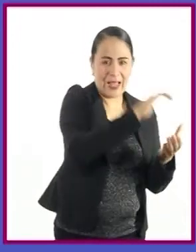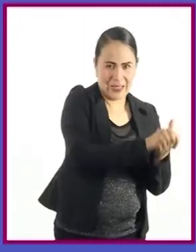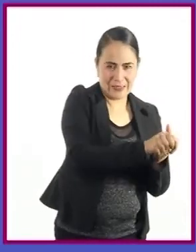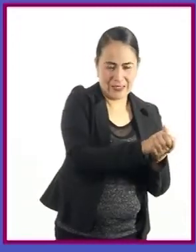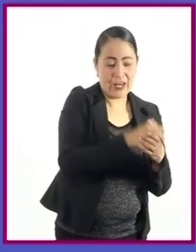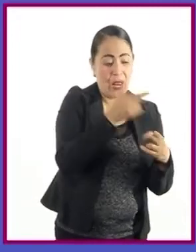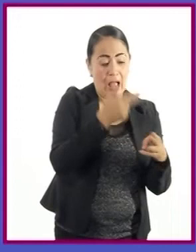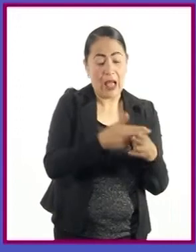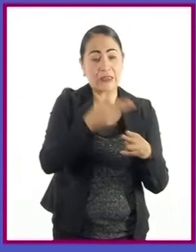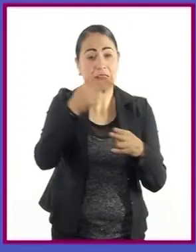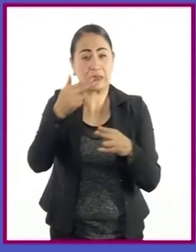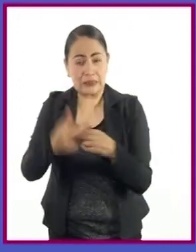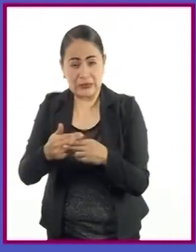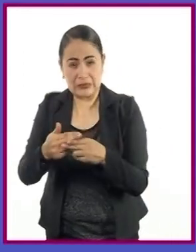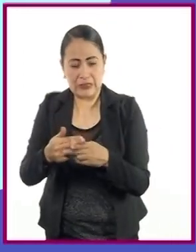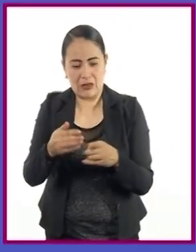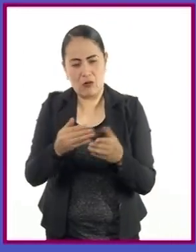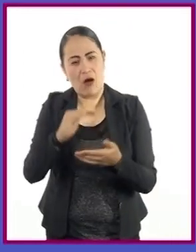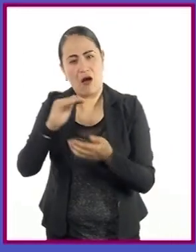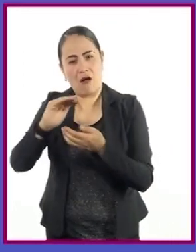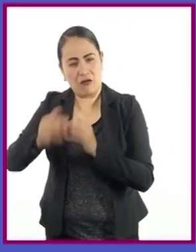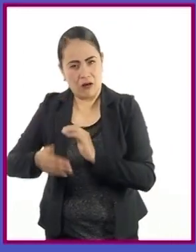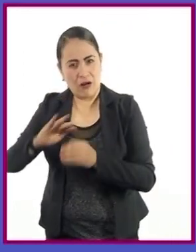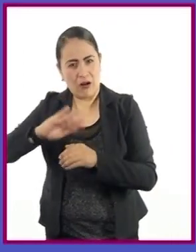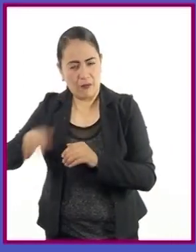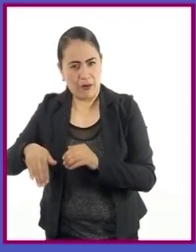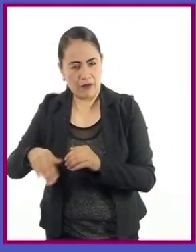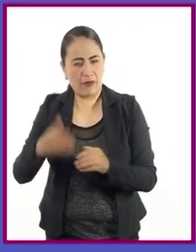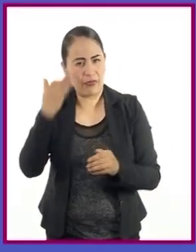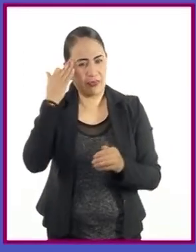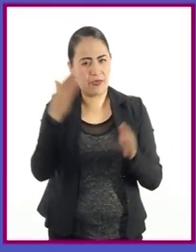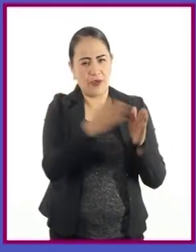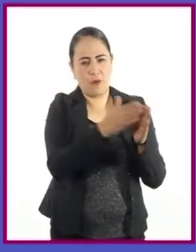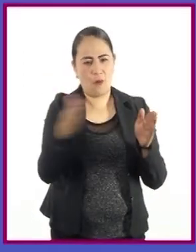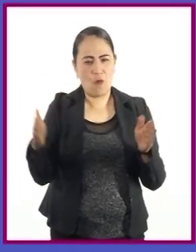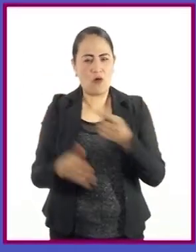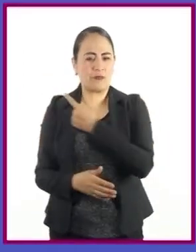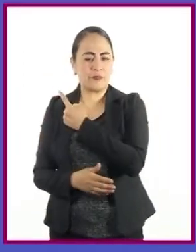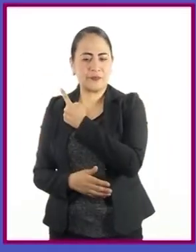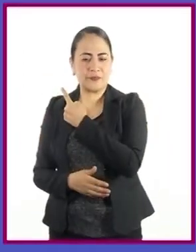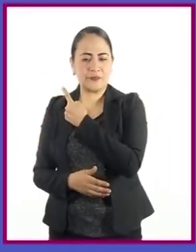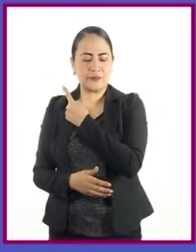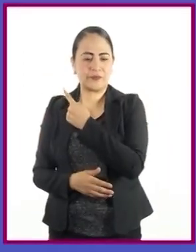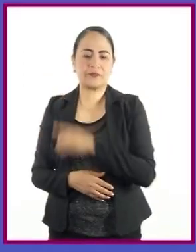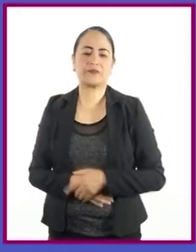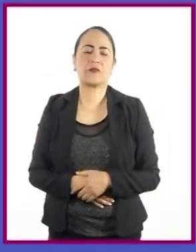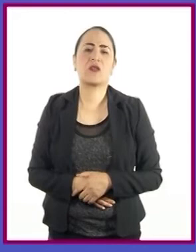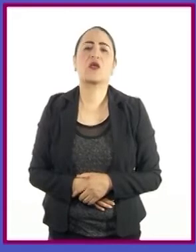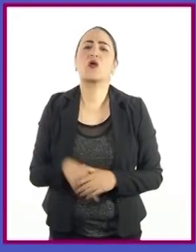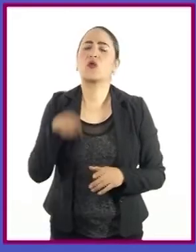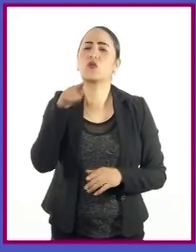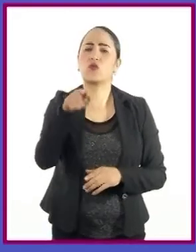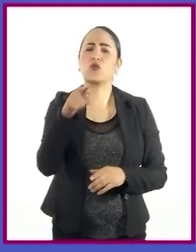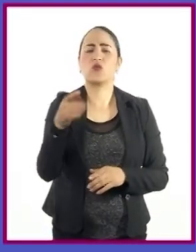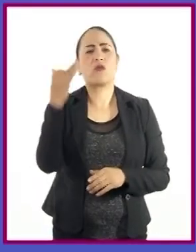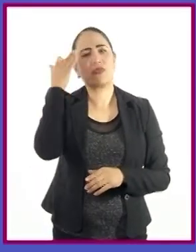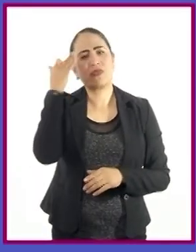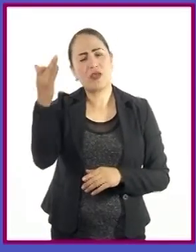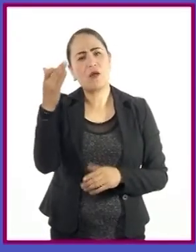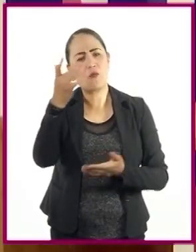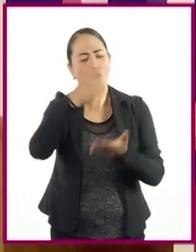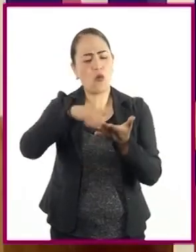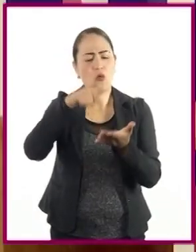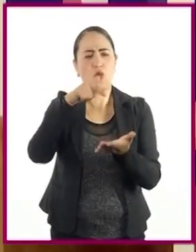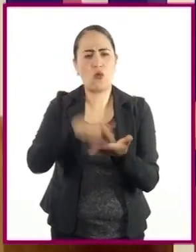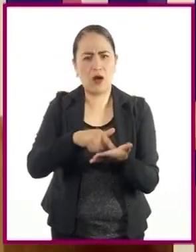el desenlace se le llama tiempo escénico. ¿Cómo reflejarías el tiempo y época en tu